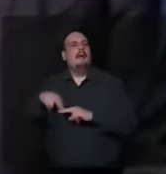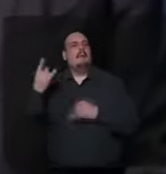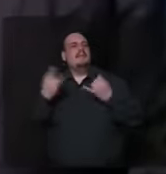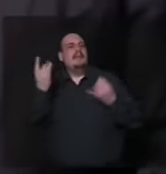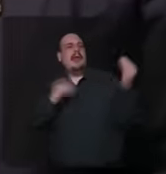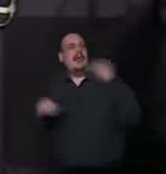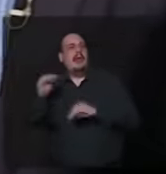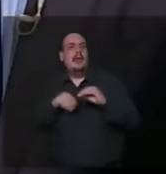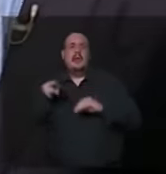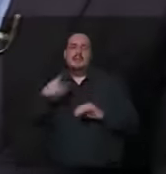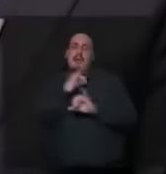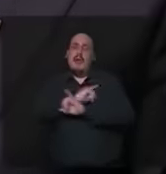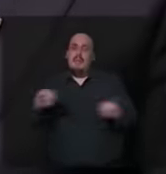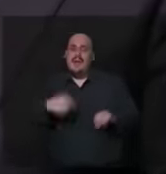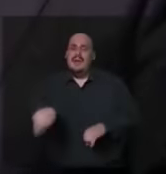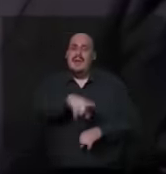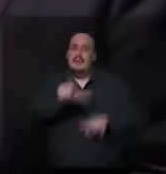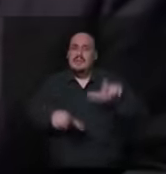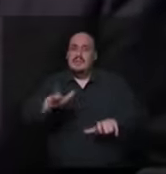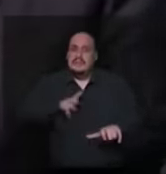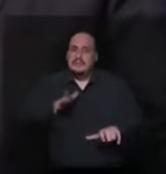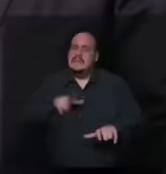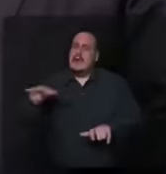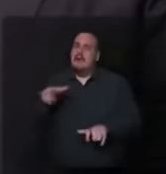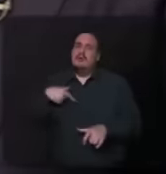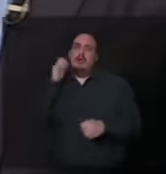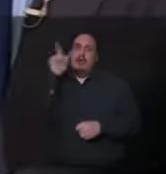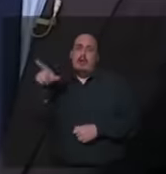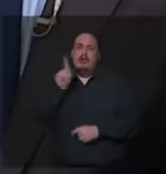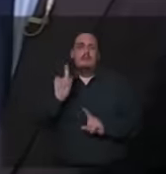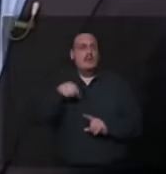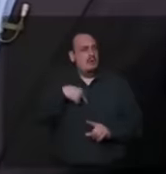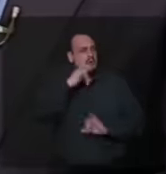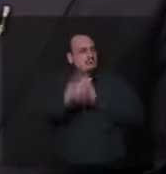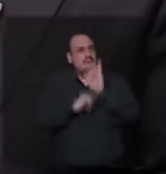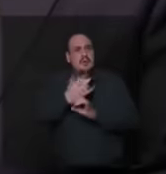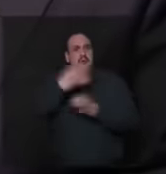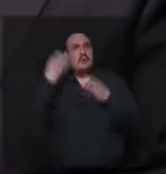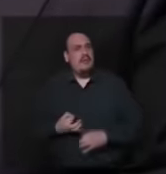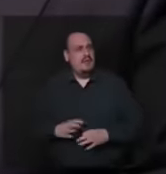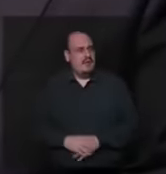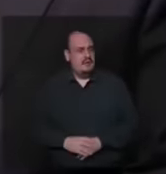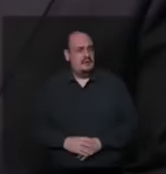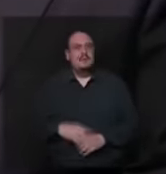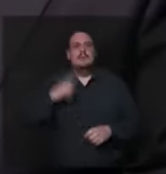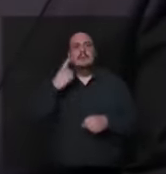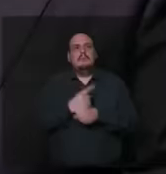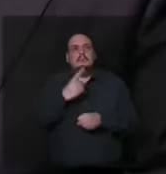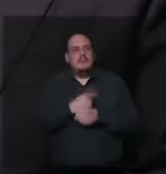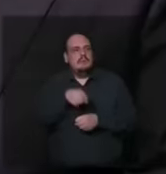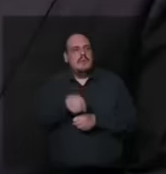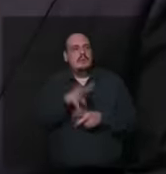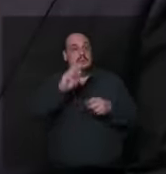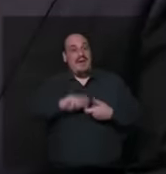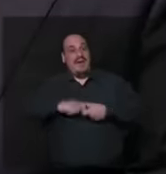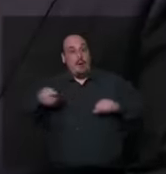te funcione la campaña de miedo y todo eso, pero deja de mentirle a la gente. Es decir, vamos y hablemos con la verdad. ¿Sabes qué? Primero vamos a hacerle cargar el ajuste